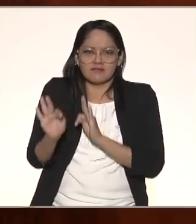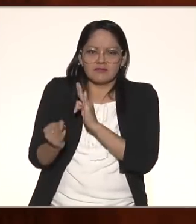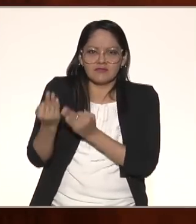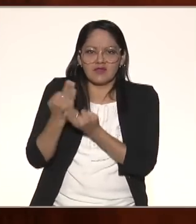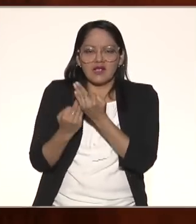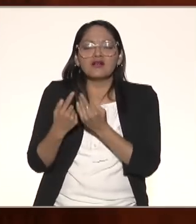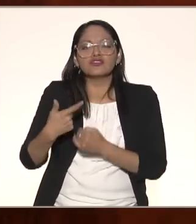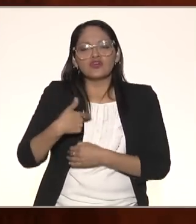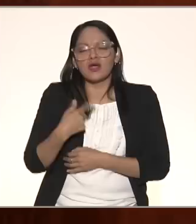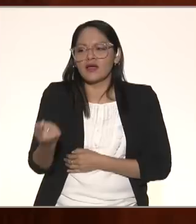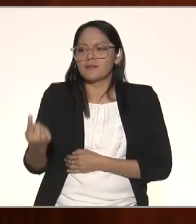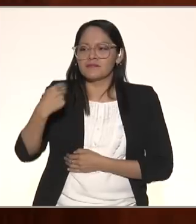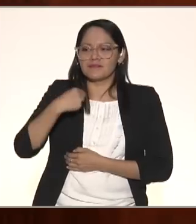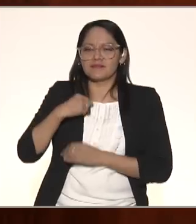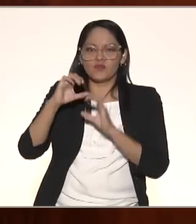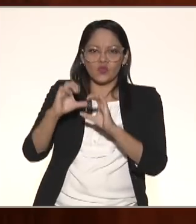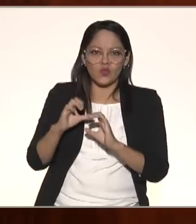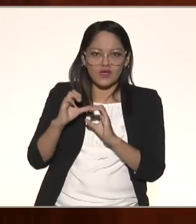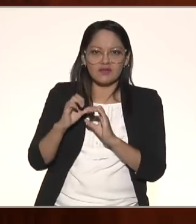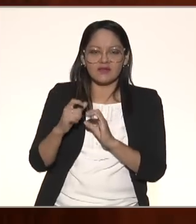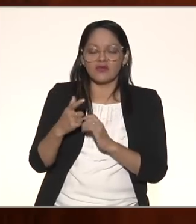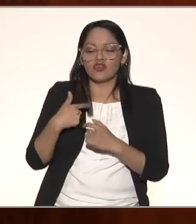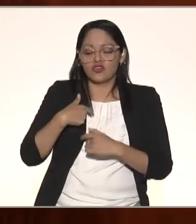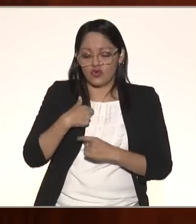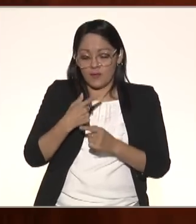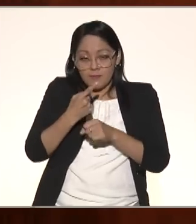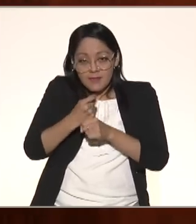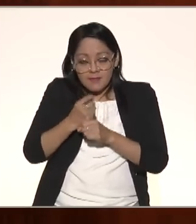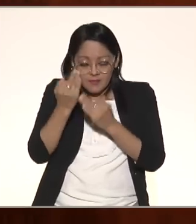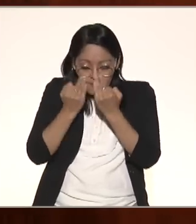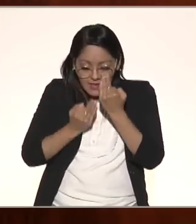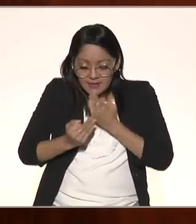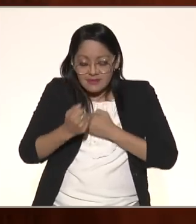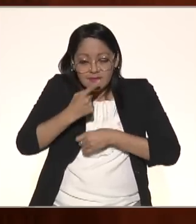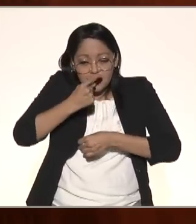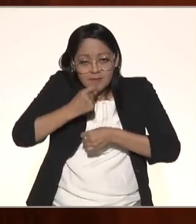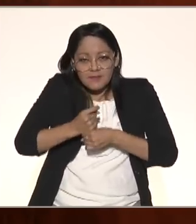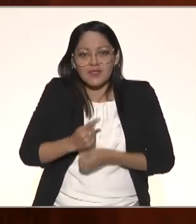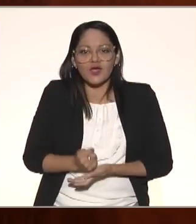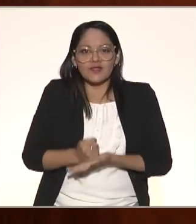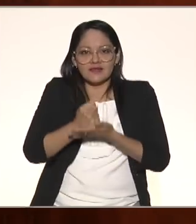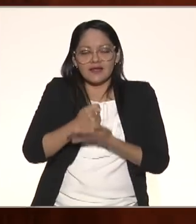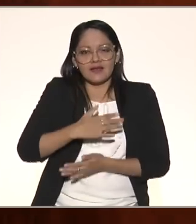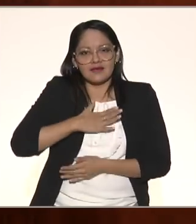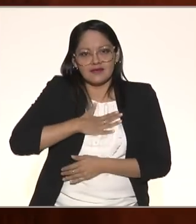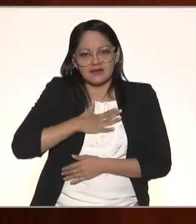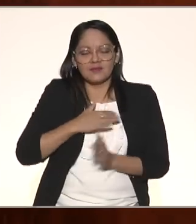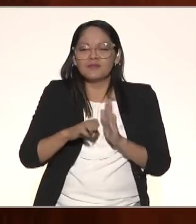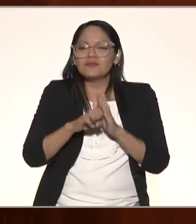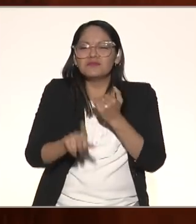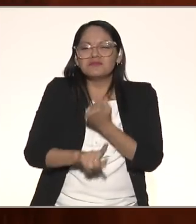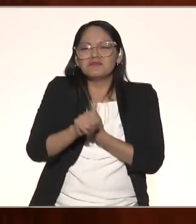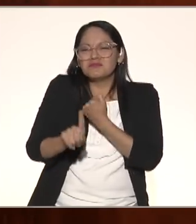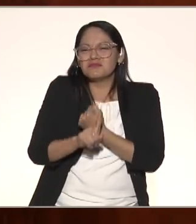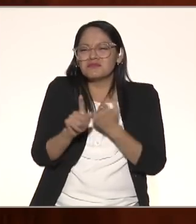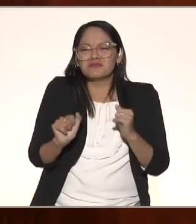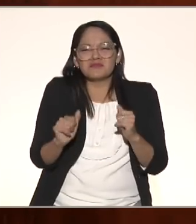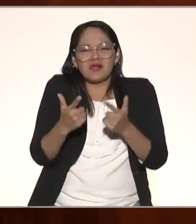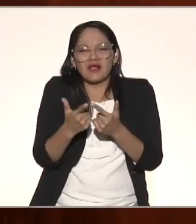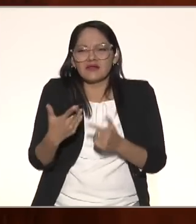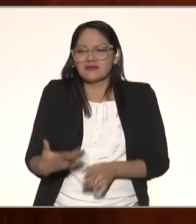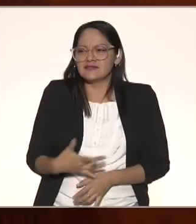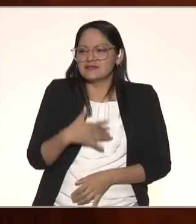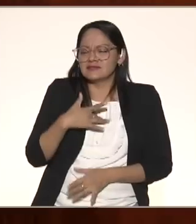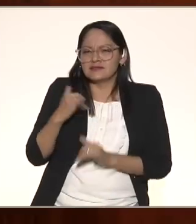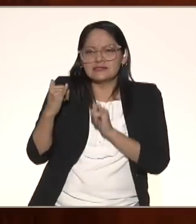me atiendo, yo voy a terapia por ti, yo atiendo todos los conflictos que pueda estar cargando